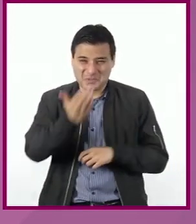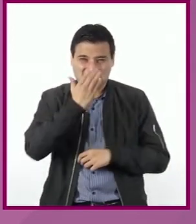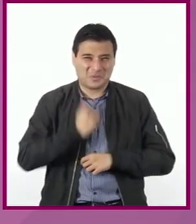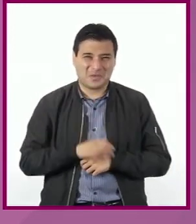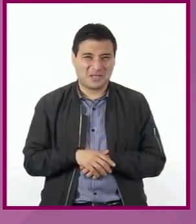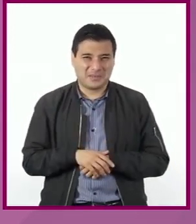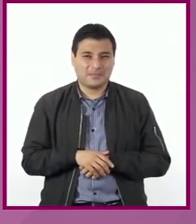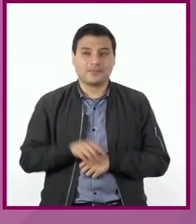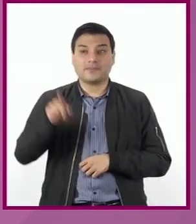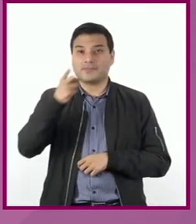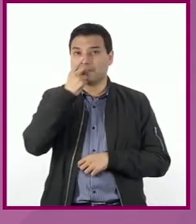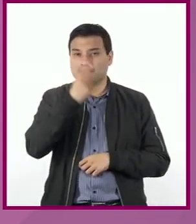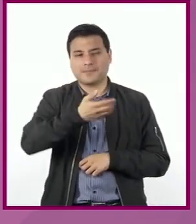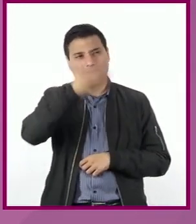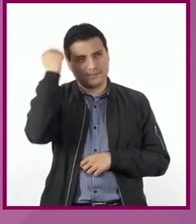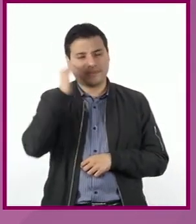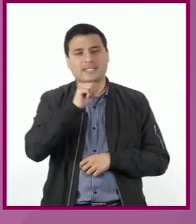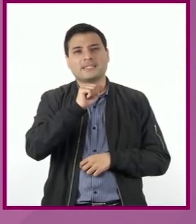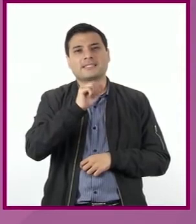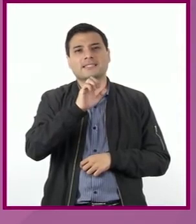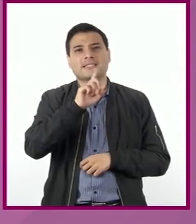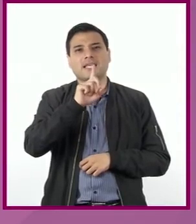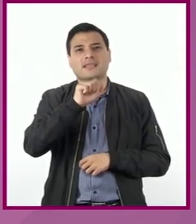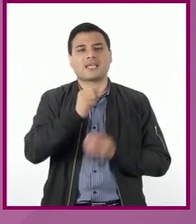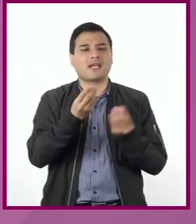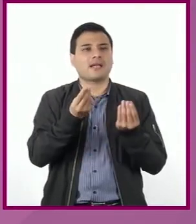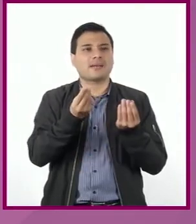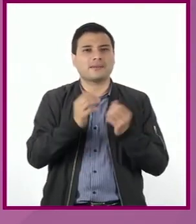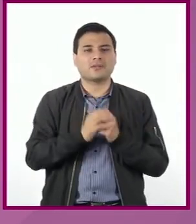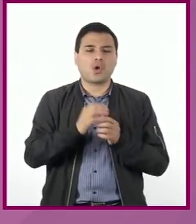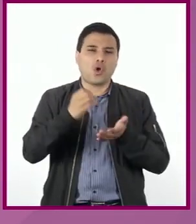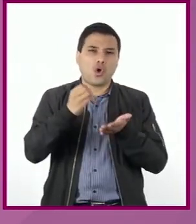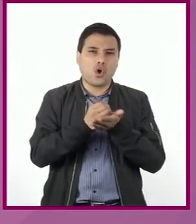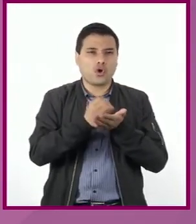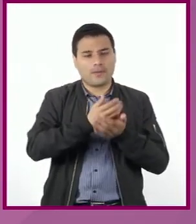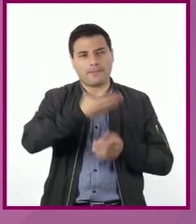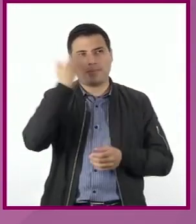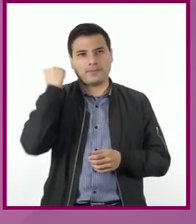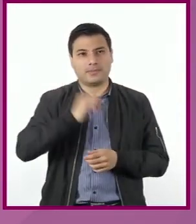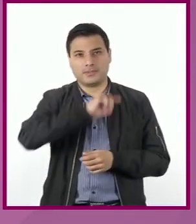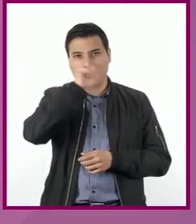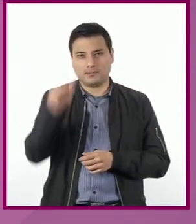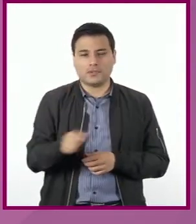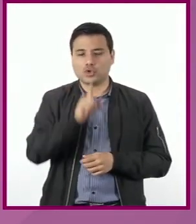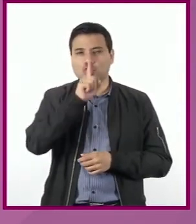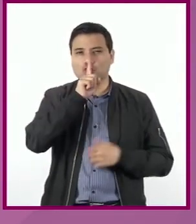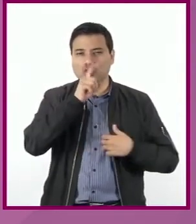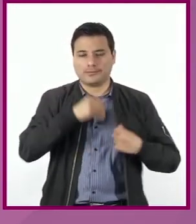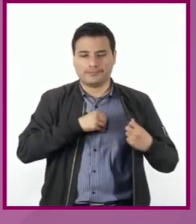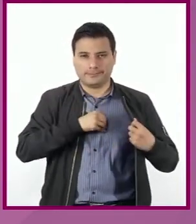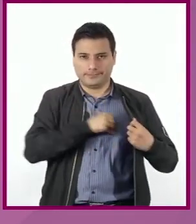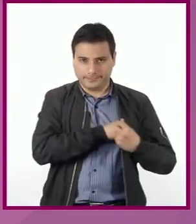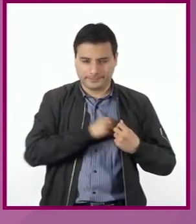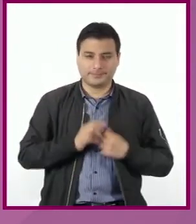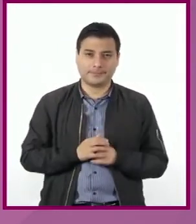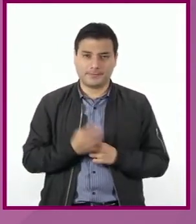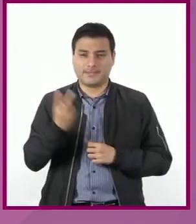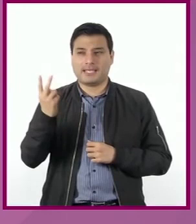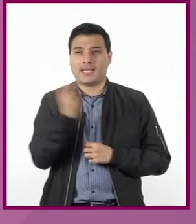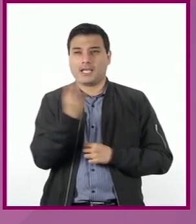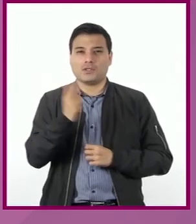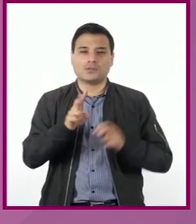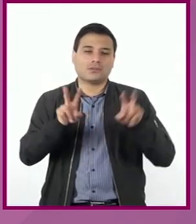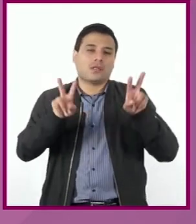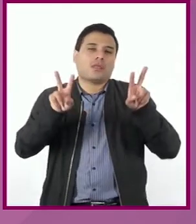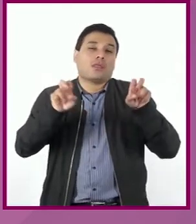sedas más finas y el oro de mejor calidad, que se embolsaron bonitamente. Mientras seguían haciendo como